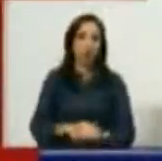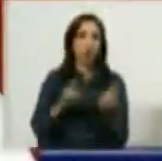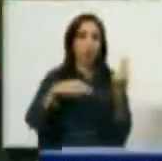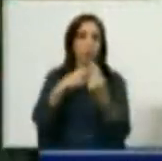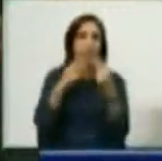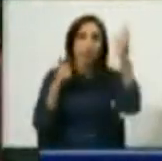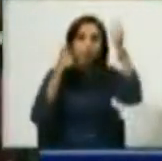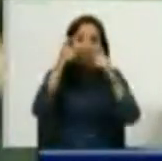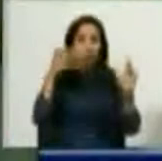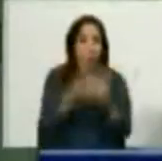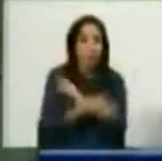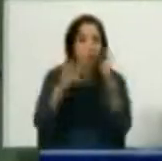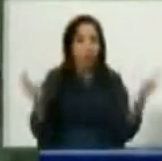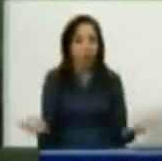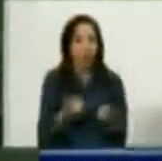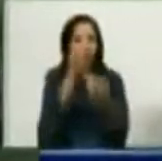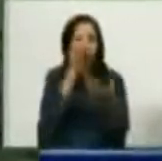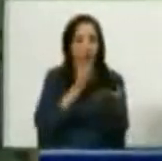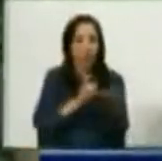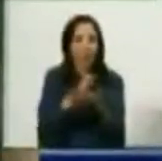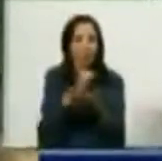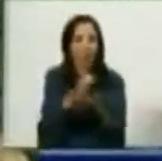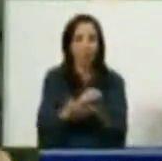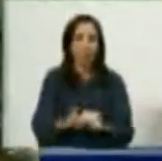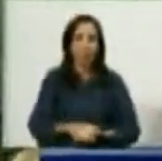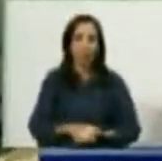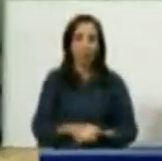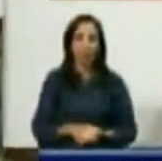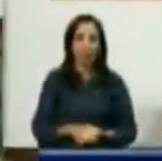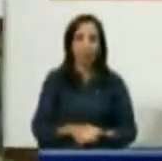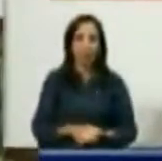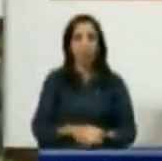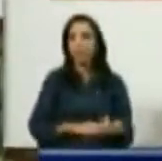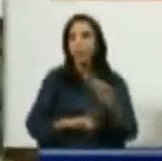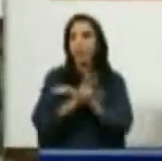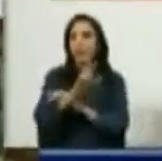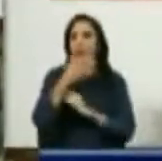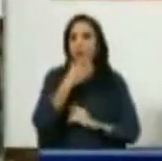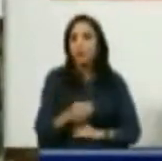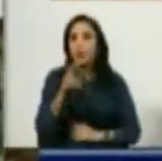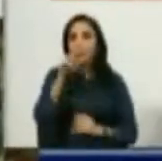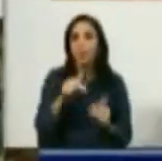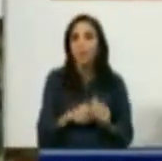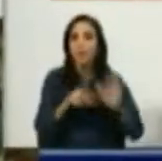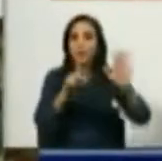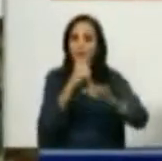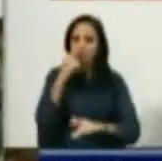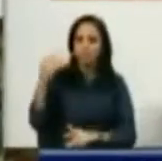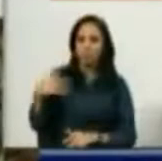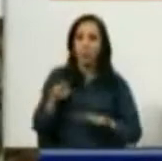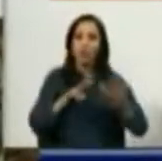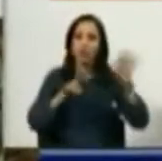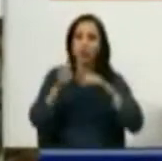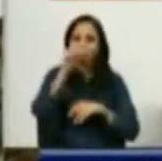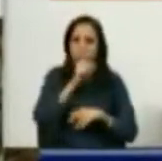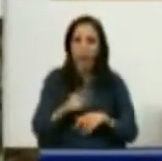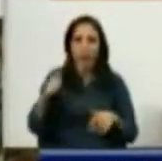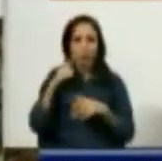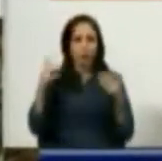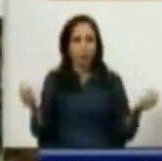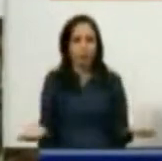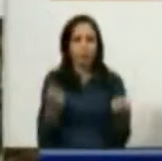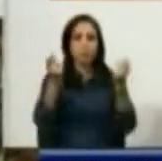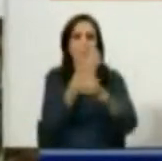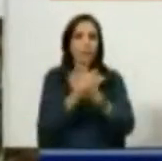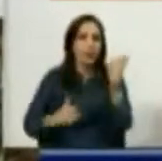numeral chavismo es tres de diciembre de 2006 hace 12 años he ratificado en la presidencia